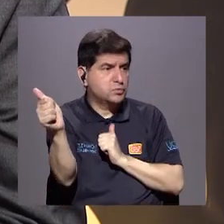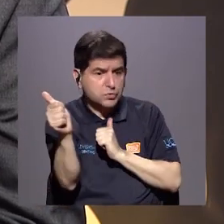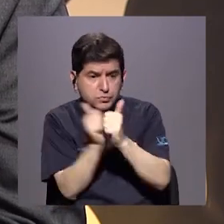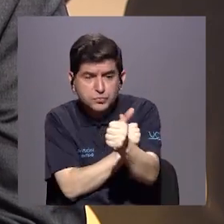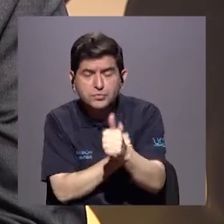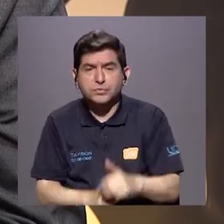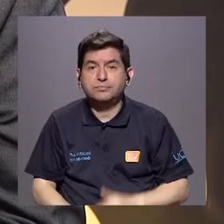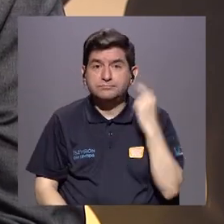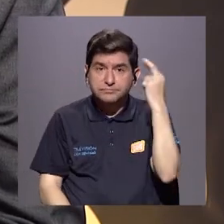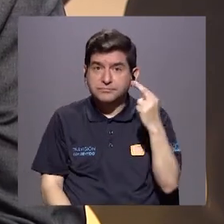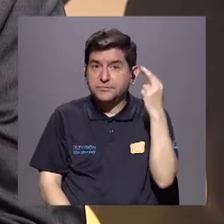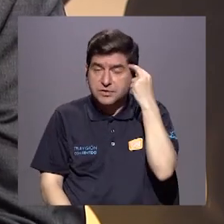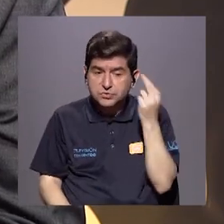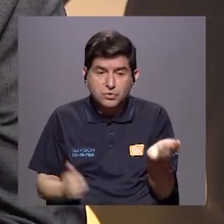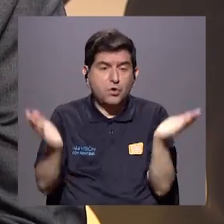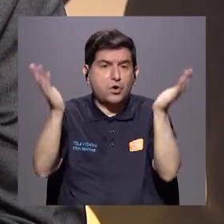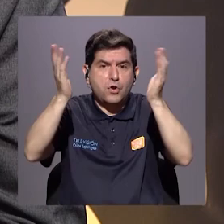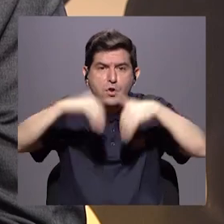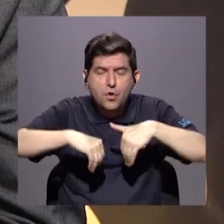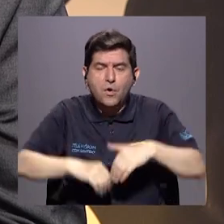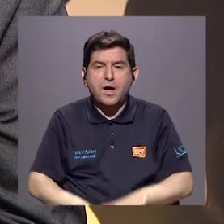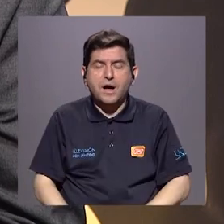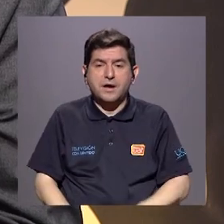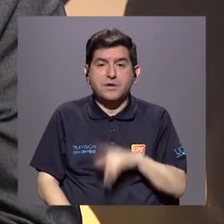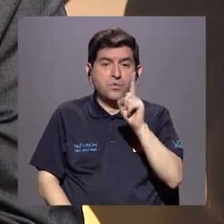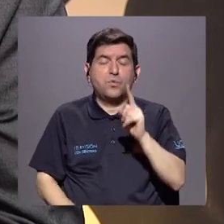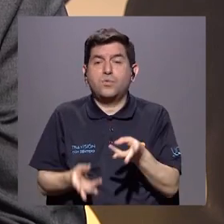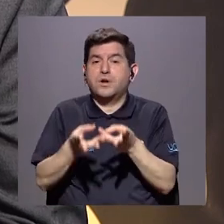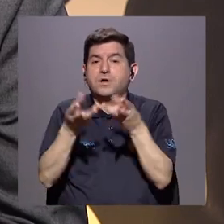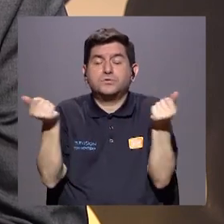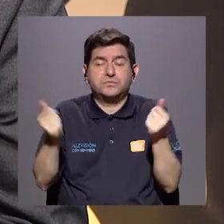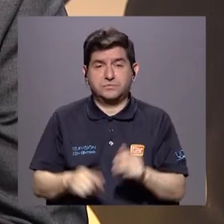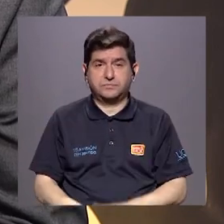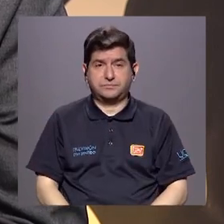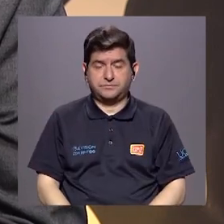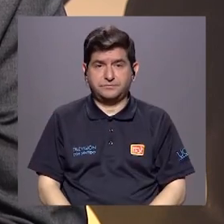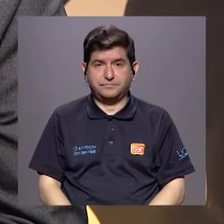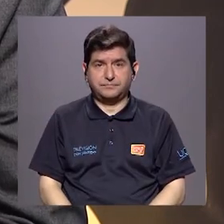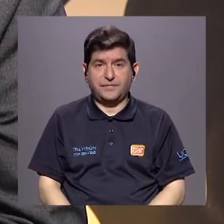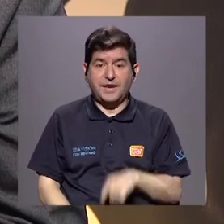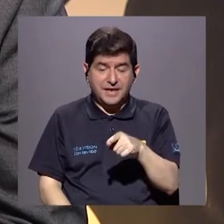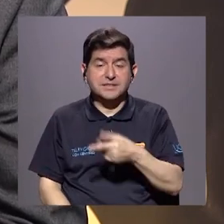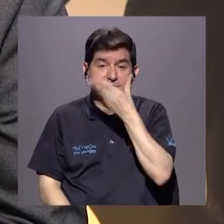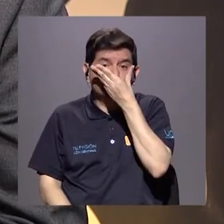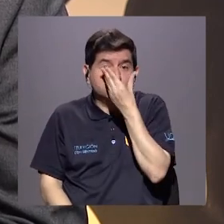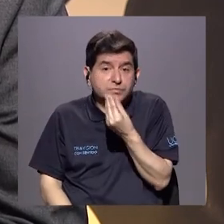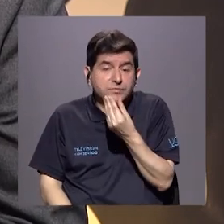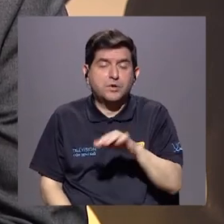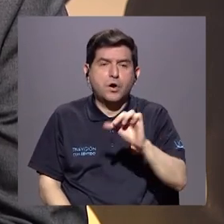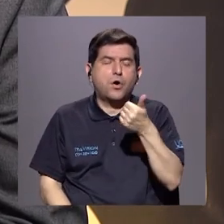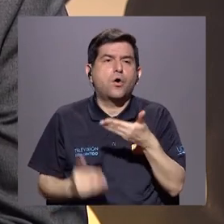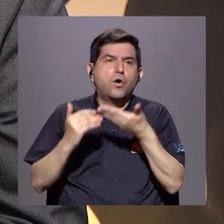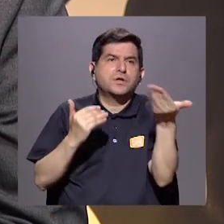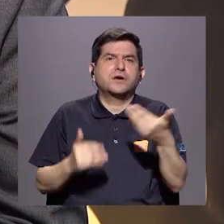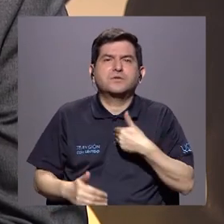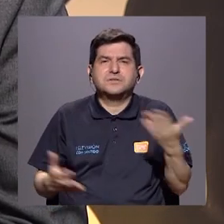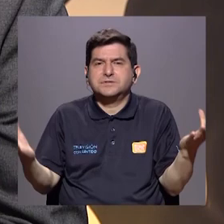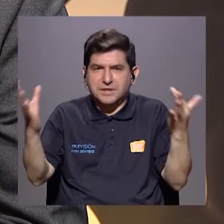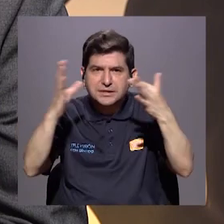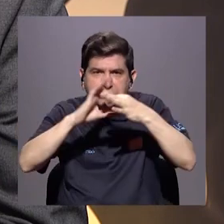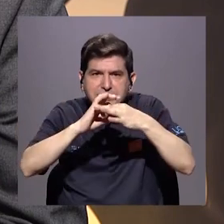y por tanto no hay no se encuentra una salida verás es realmente un sufrimiento la otra cosa que tiene que ver